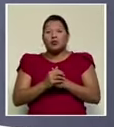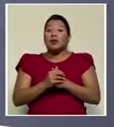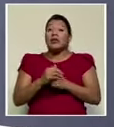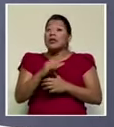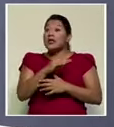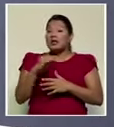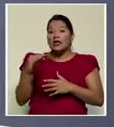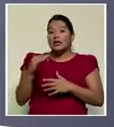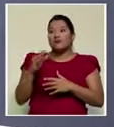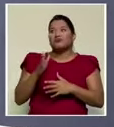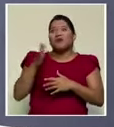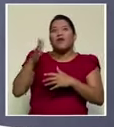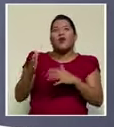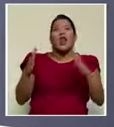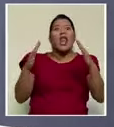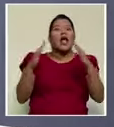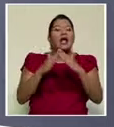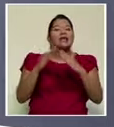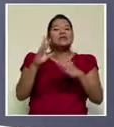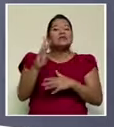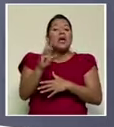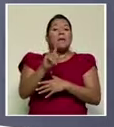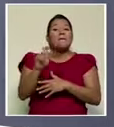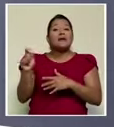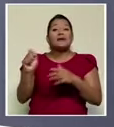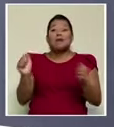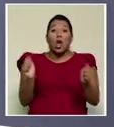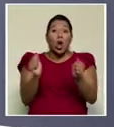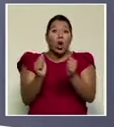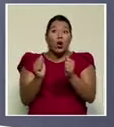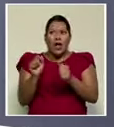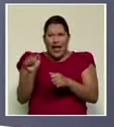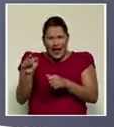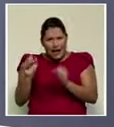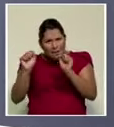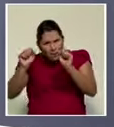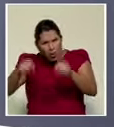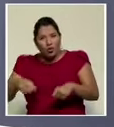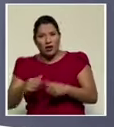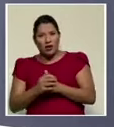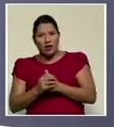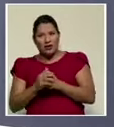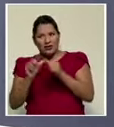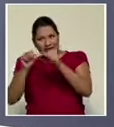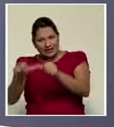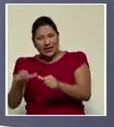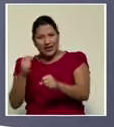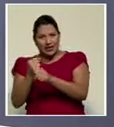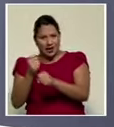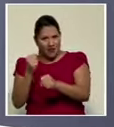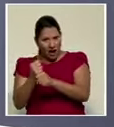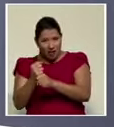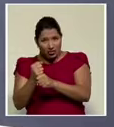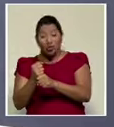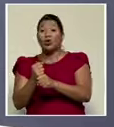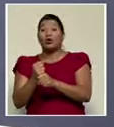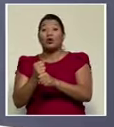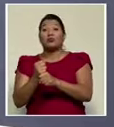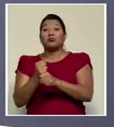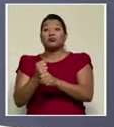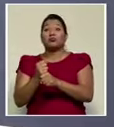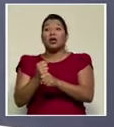6 meses, inclusive con su salario íntegro, porque así lo dispone el Código Electoral en